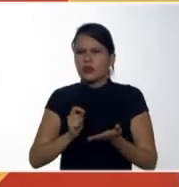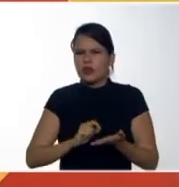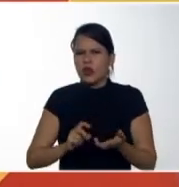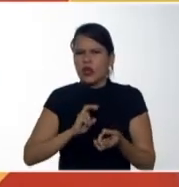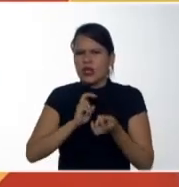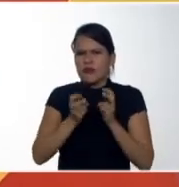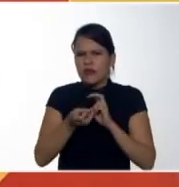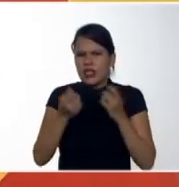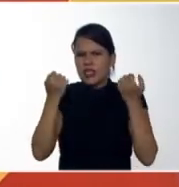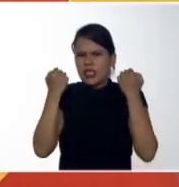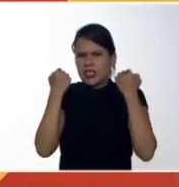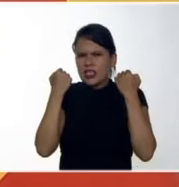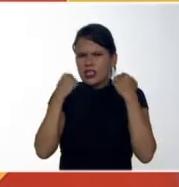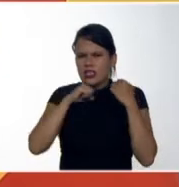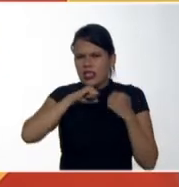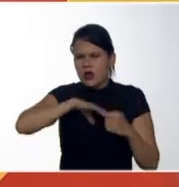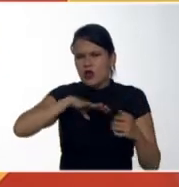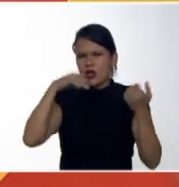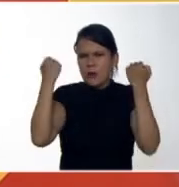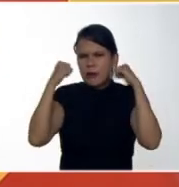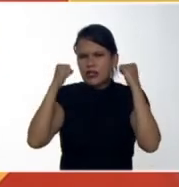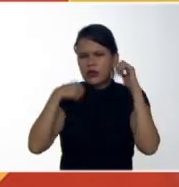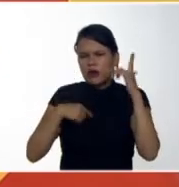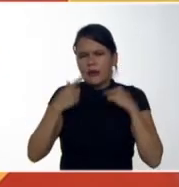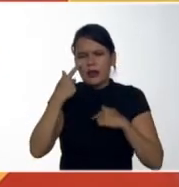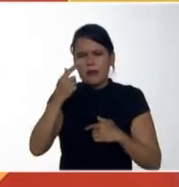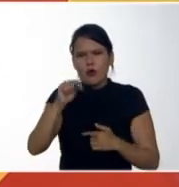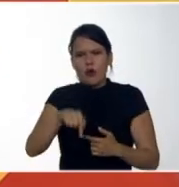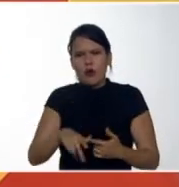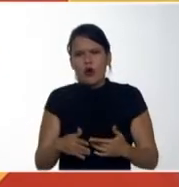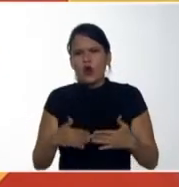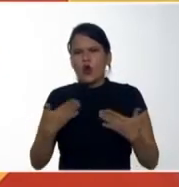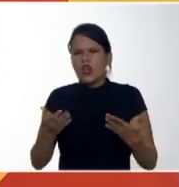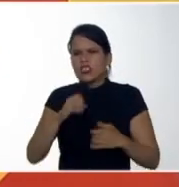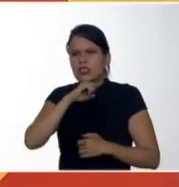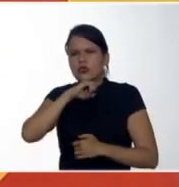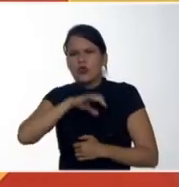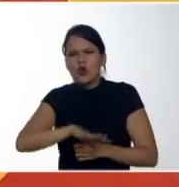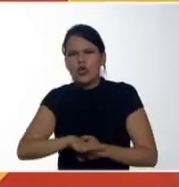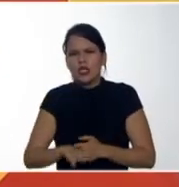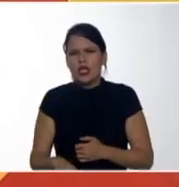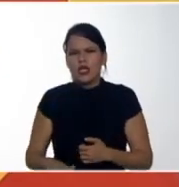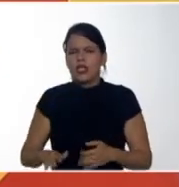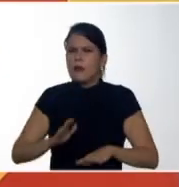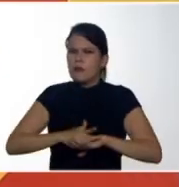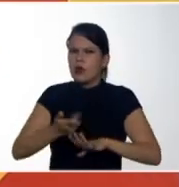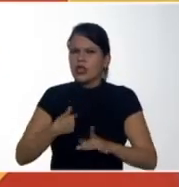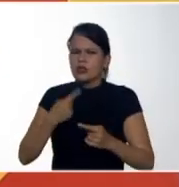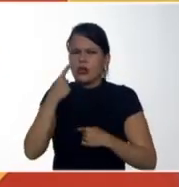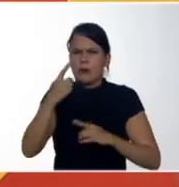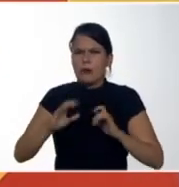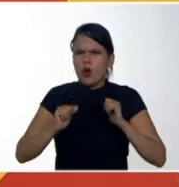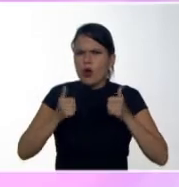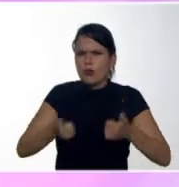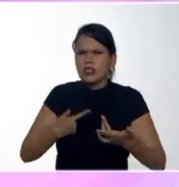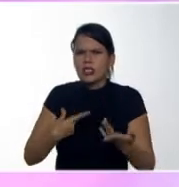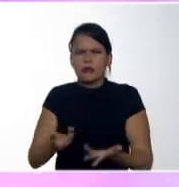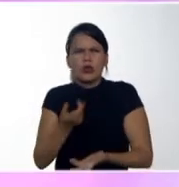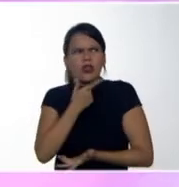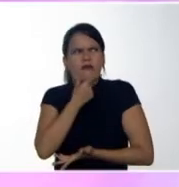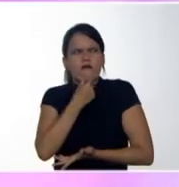referentes teórico-prácticos que veremos el día de hoy con esa historia. Y es por eso que vamos a comenzar por algo